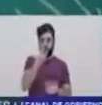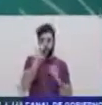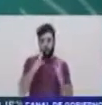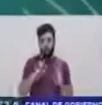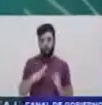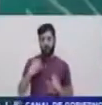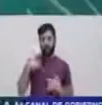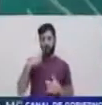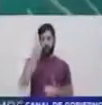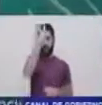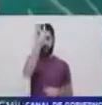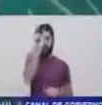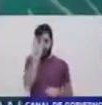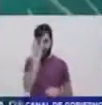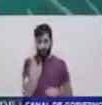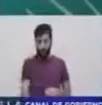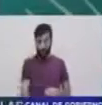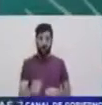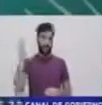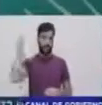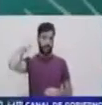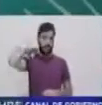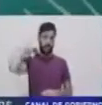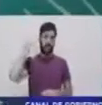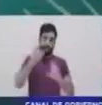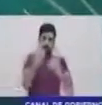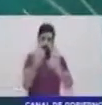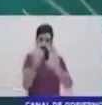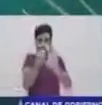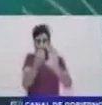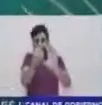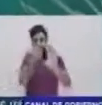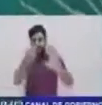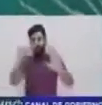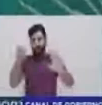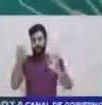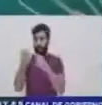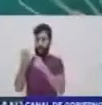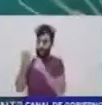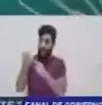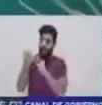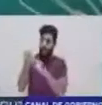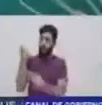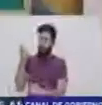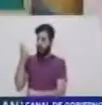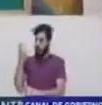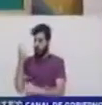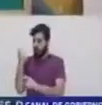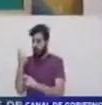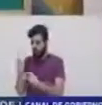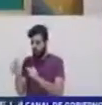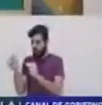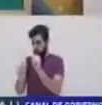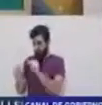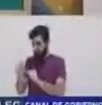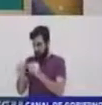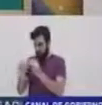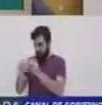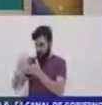ósea. Esto beneficia a la persona creando nuevas partes del organismo para